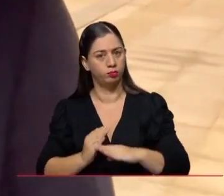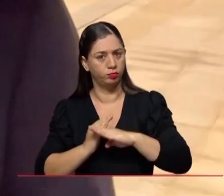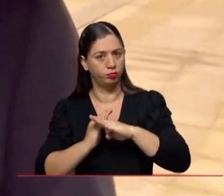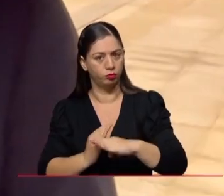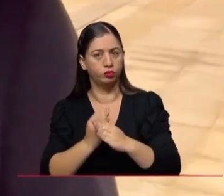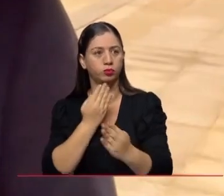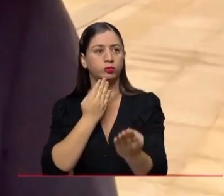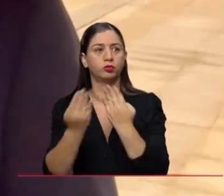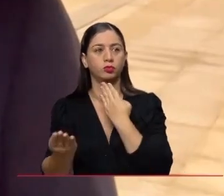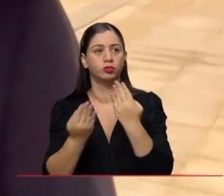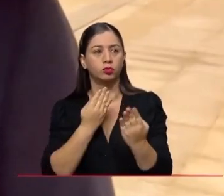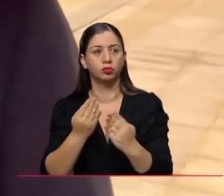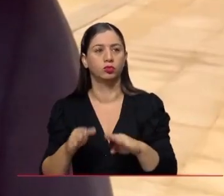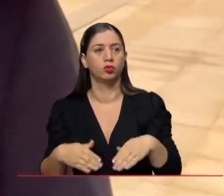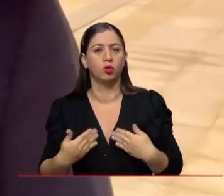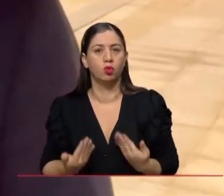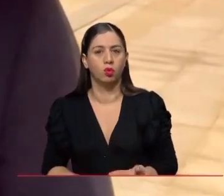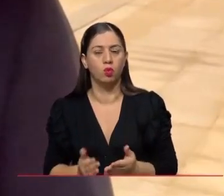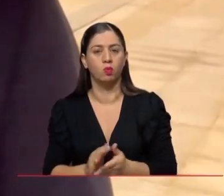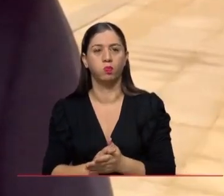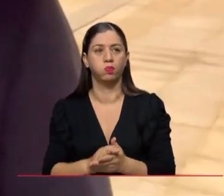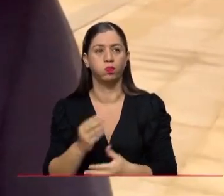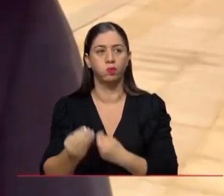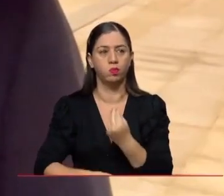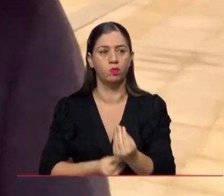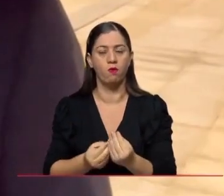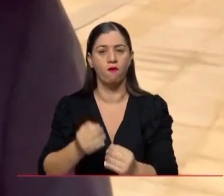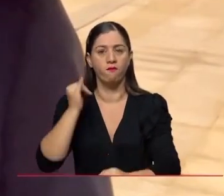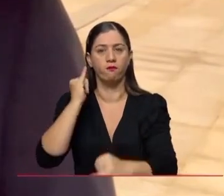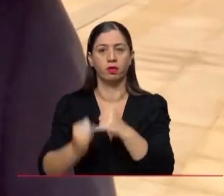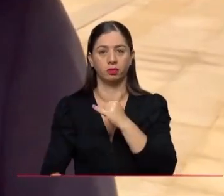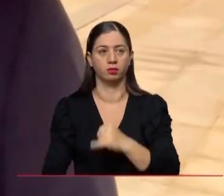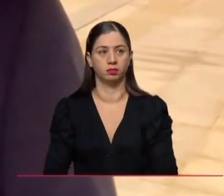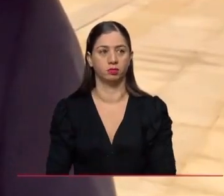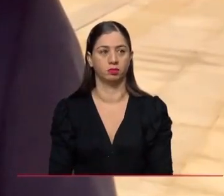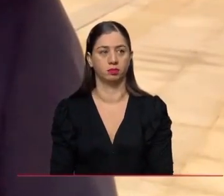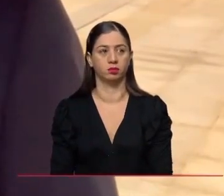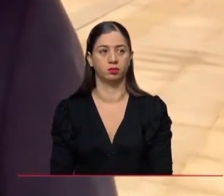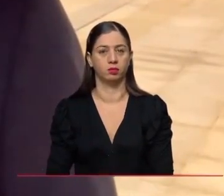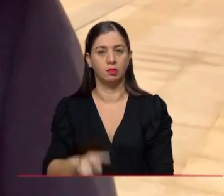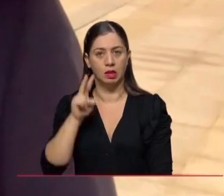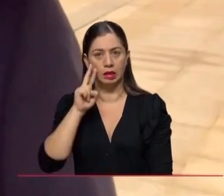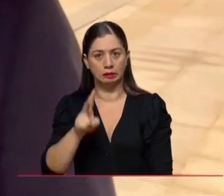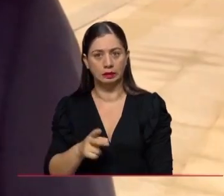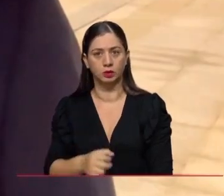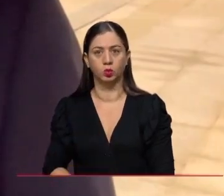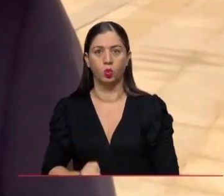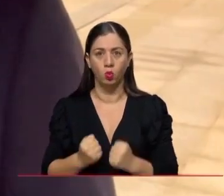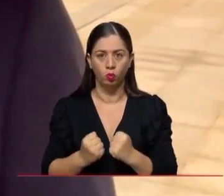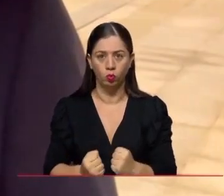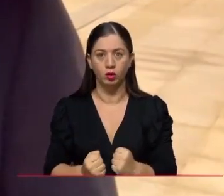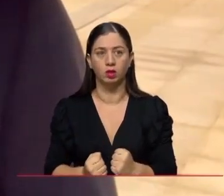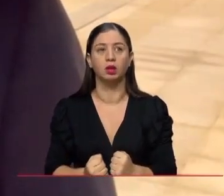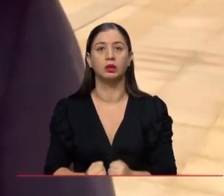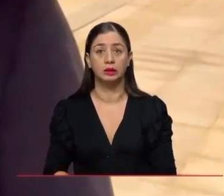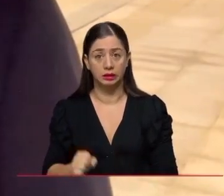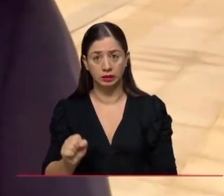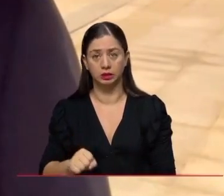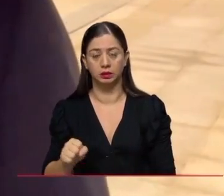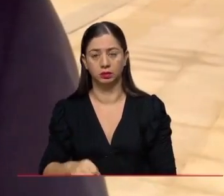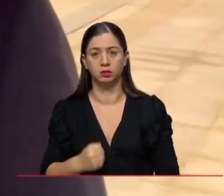mucha confianza para lo que va a ser esta gran final. Para verla con lupa, apretada.